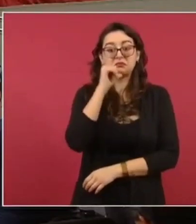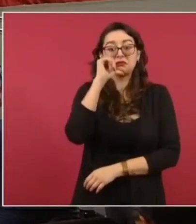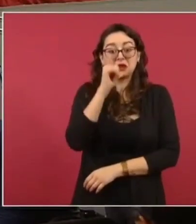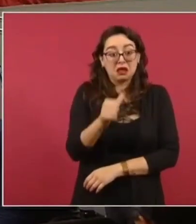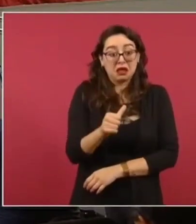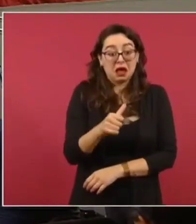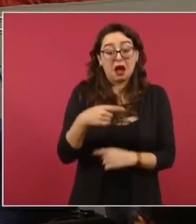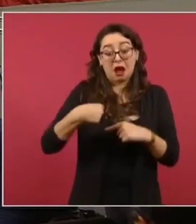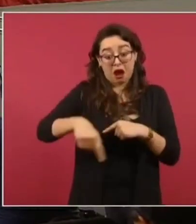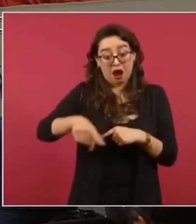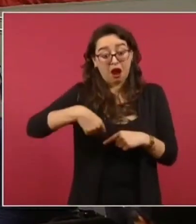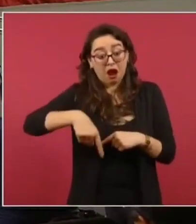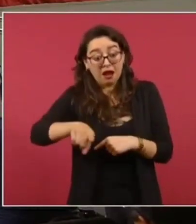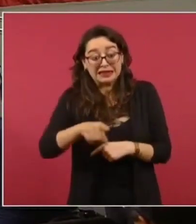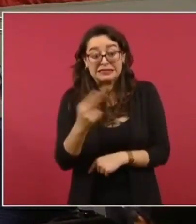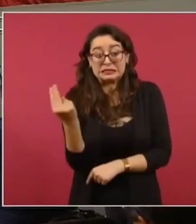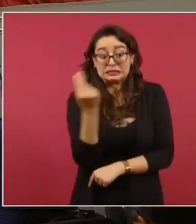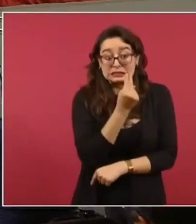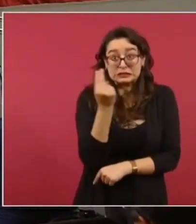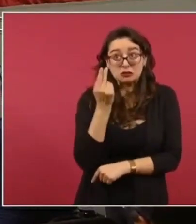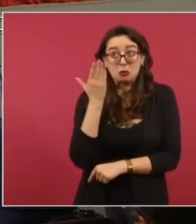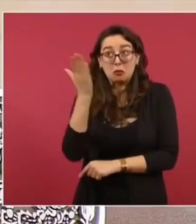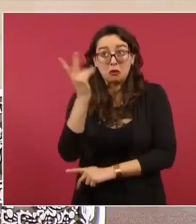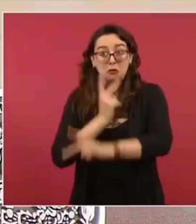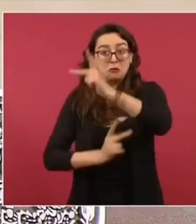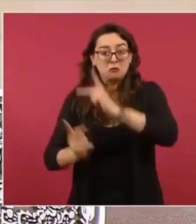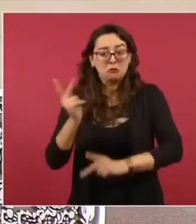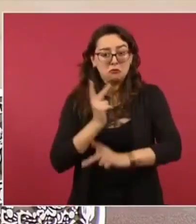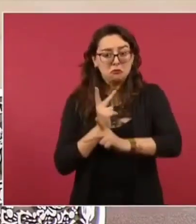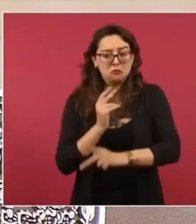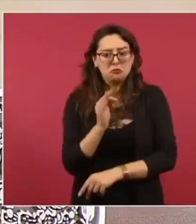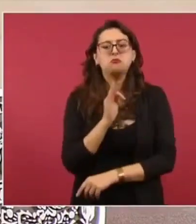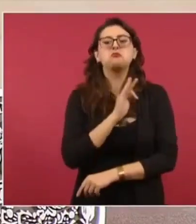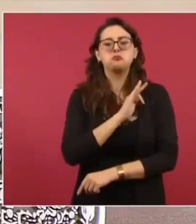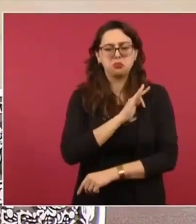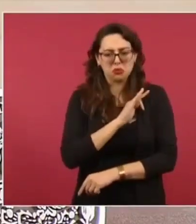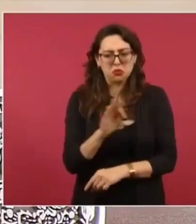Quiero mencionarles que hemos corrido el modelo